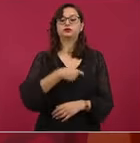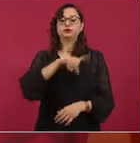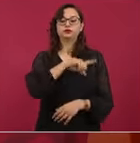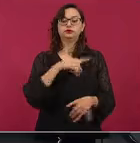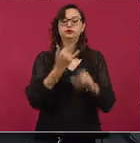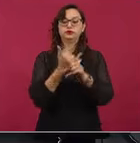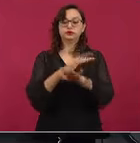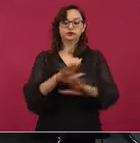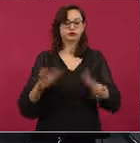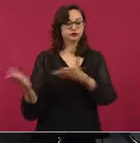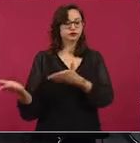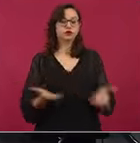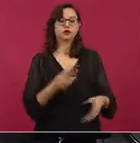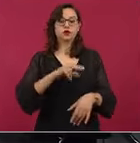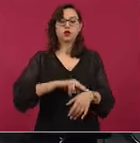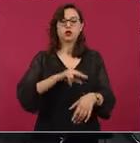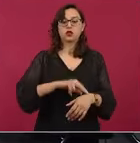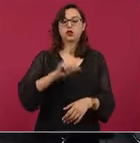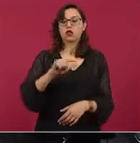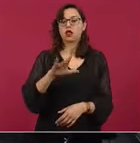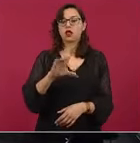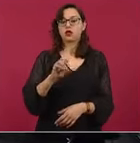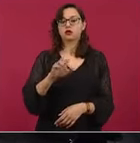Doctor Jorge Arcocer.